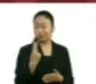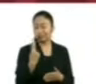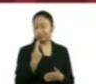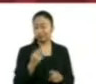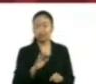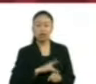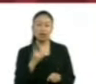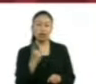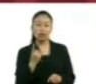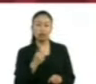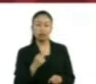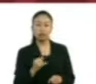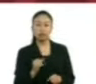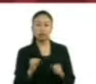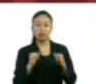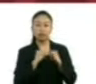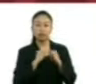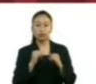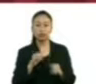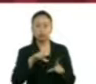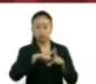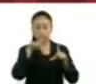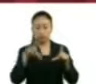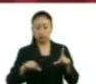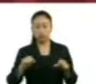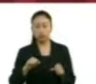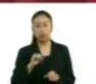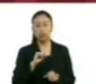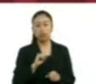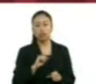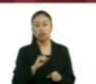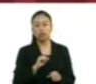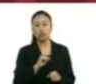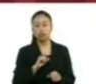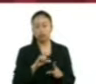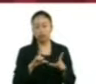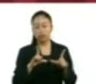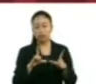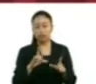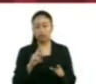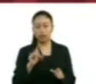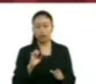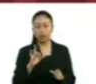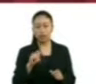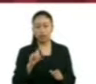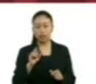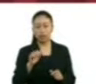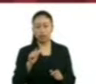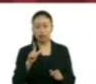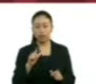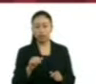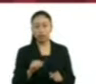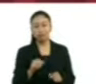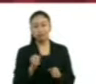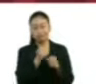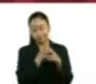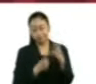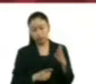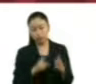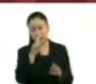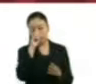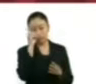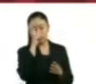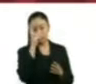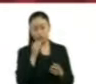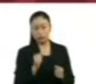el Instituto Nacional Electoral, una parte de sus consejeros, no están actuando de